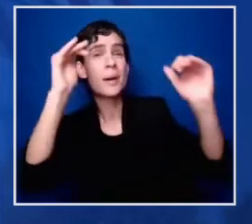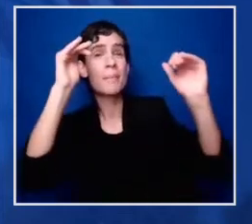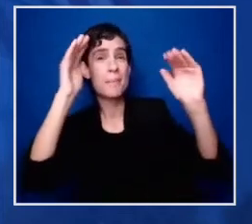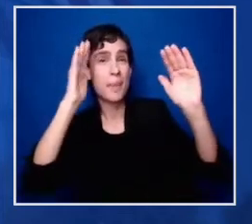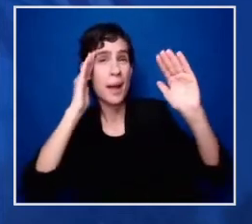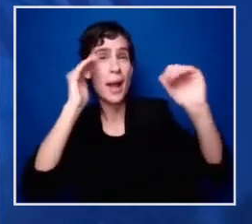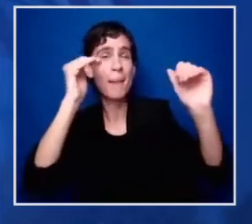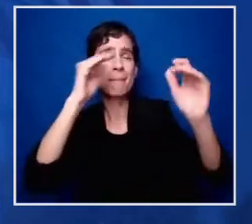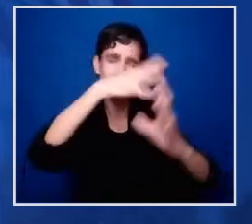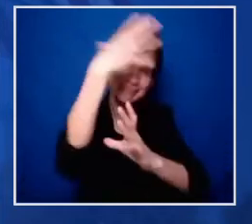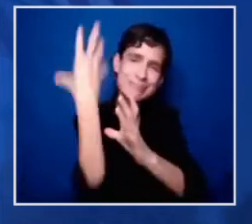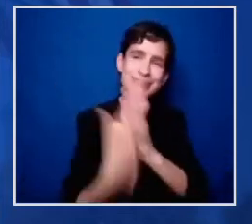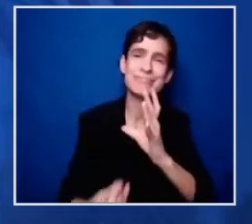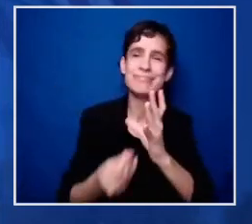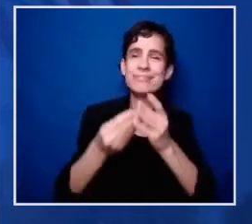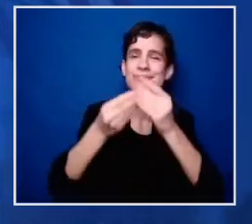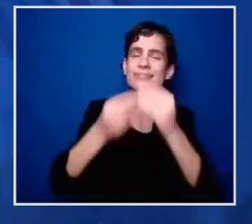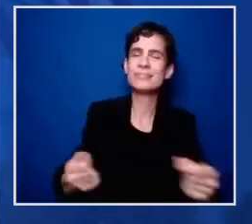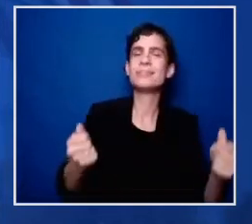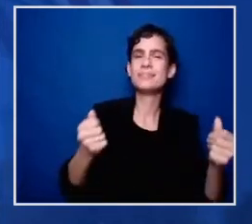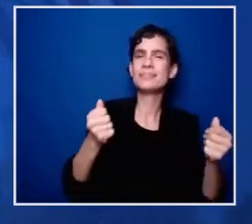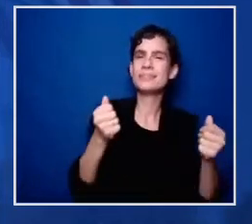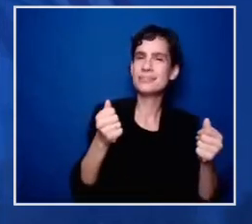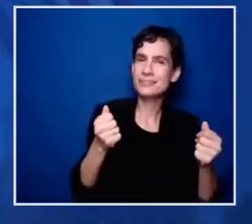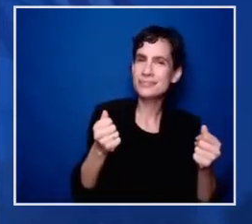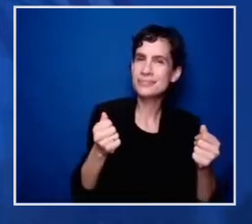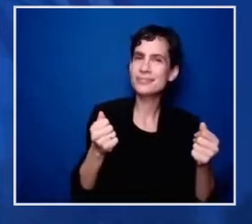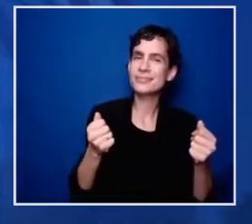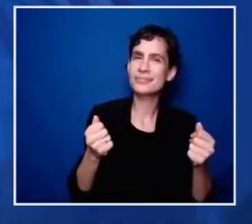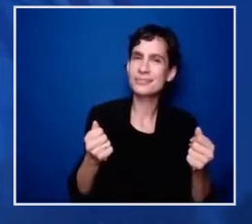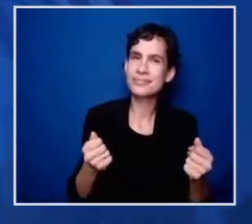Y si hablamos de